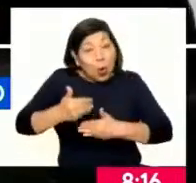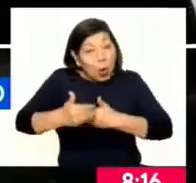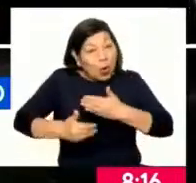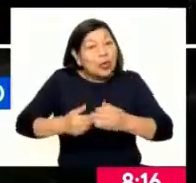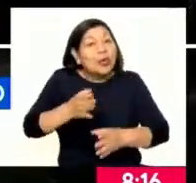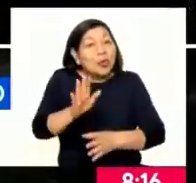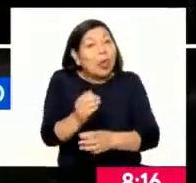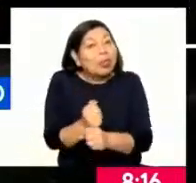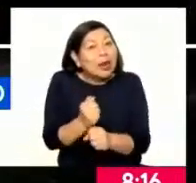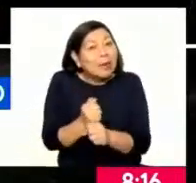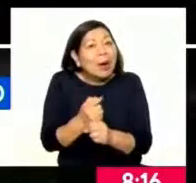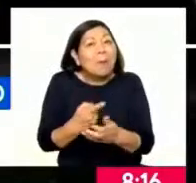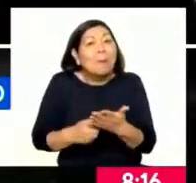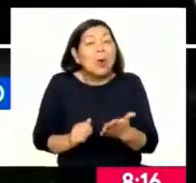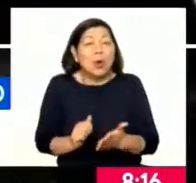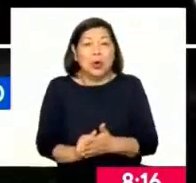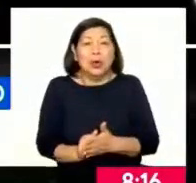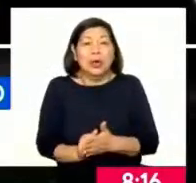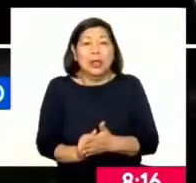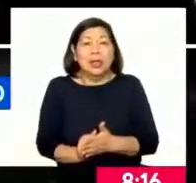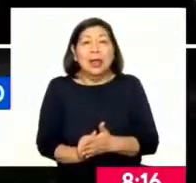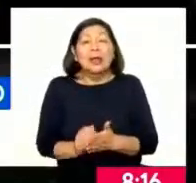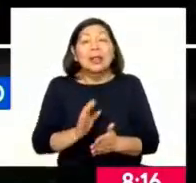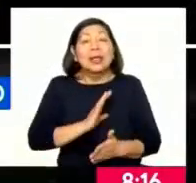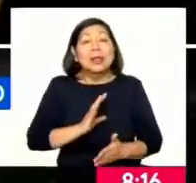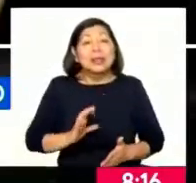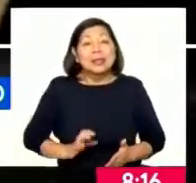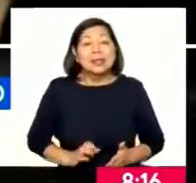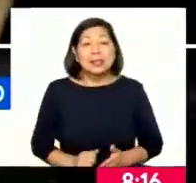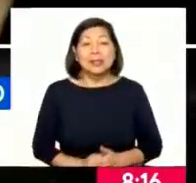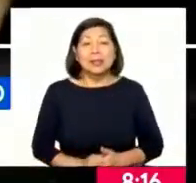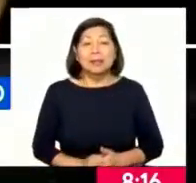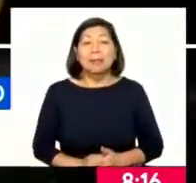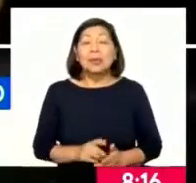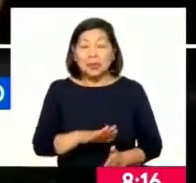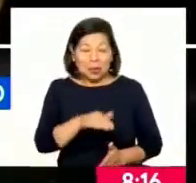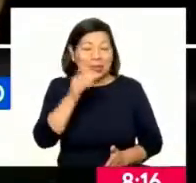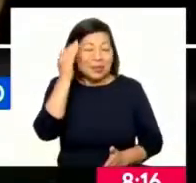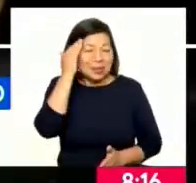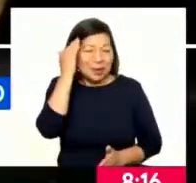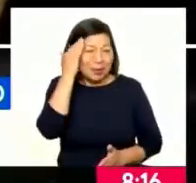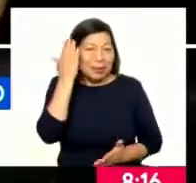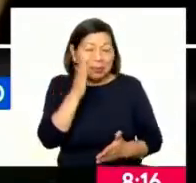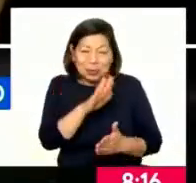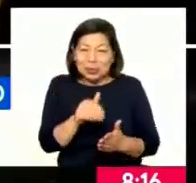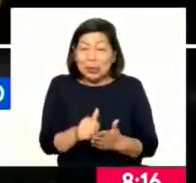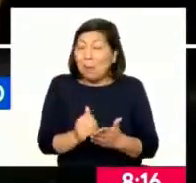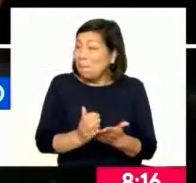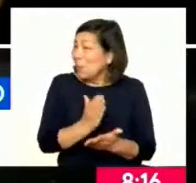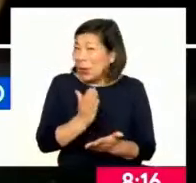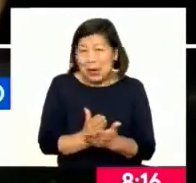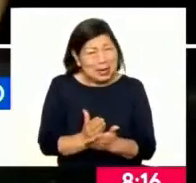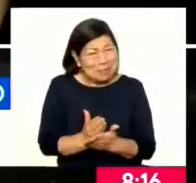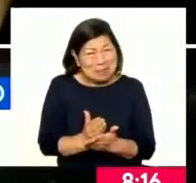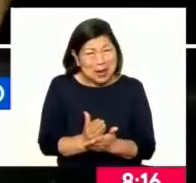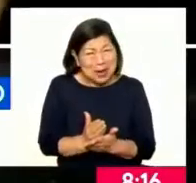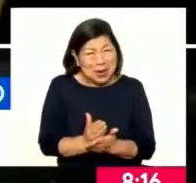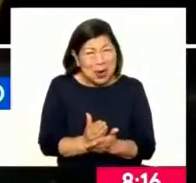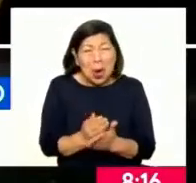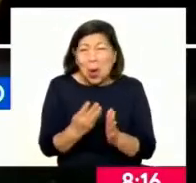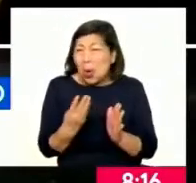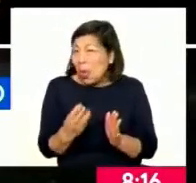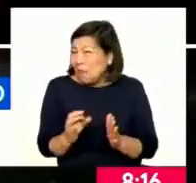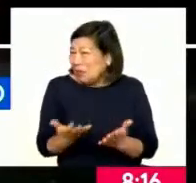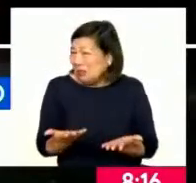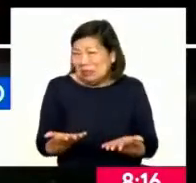las labores por parte del Estado, ¿no? Porque sabemos que eso es un problema que no se va a solucionar en